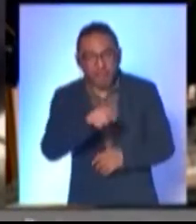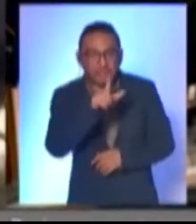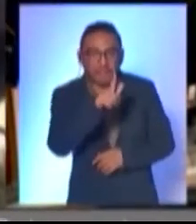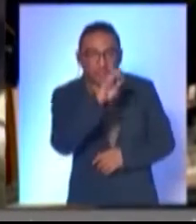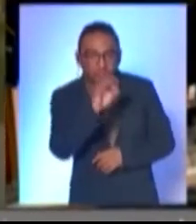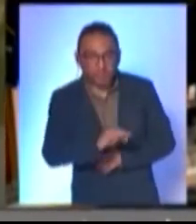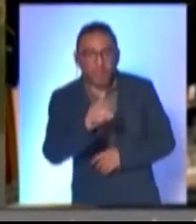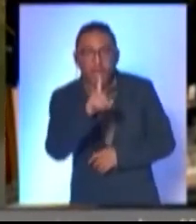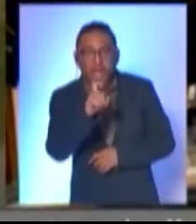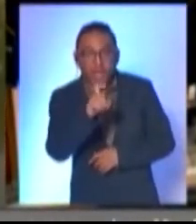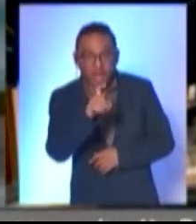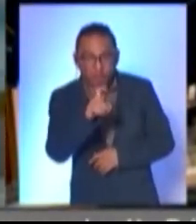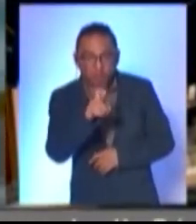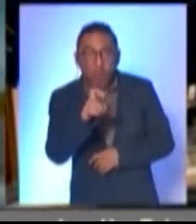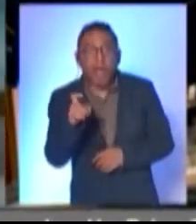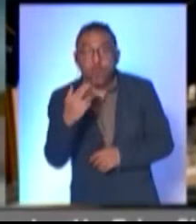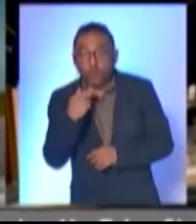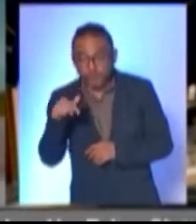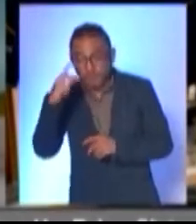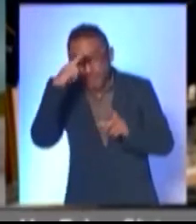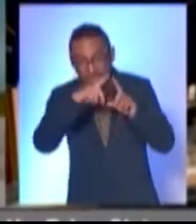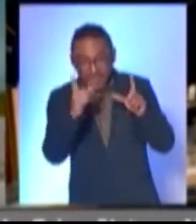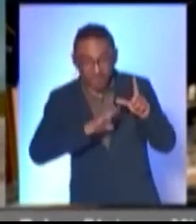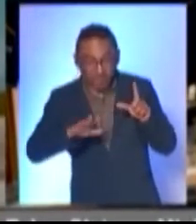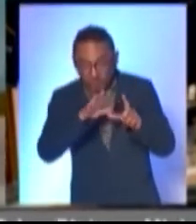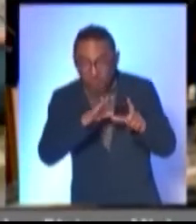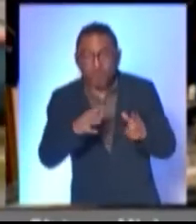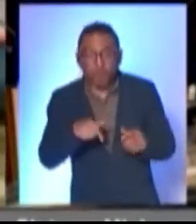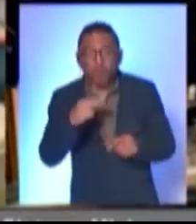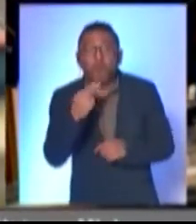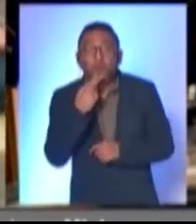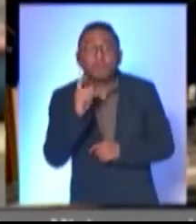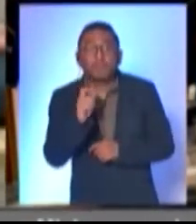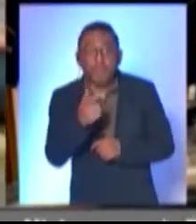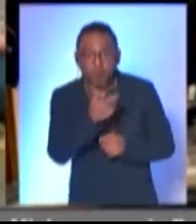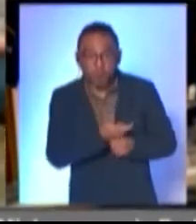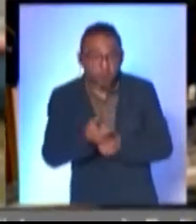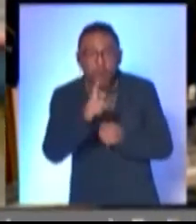del agua dulce en el país, y pues estamos usando sistemas de riego